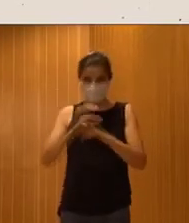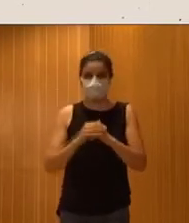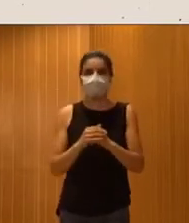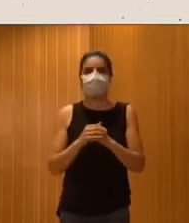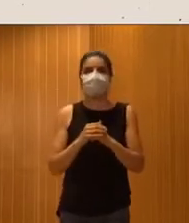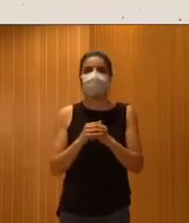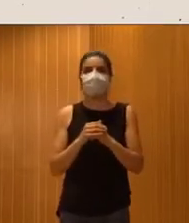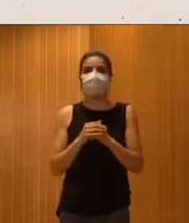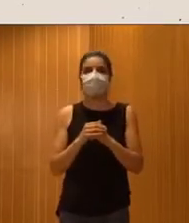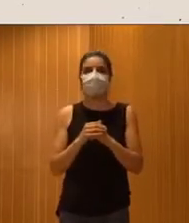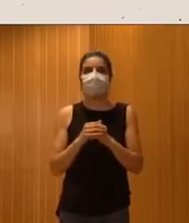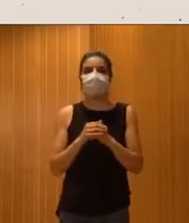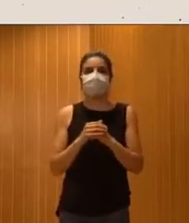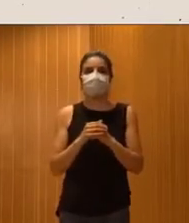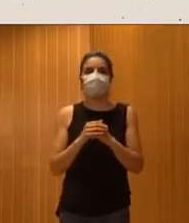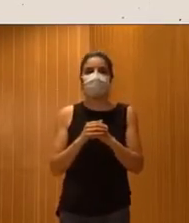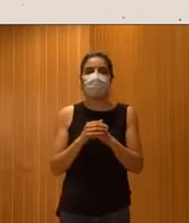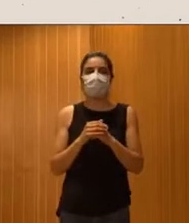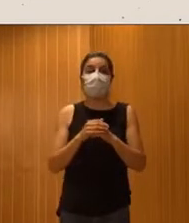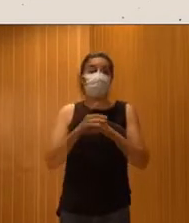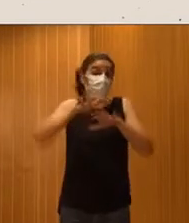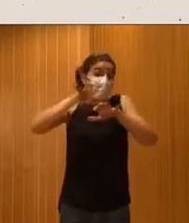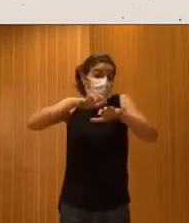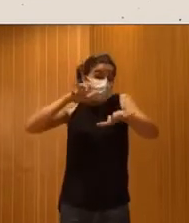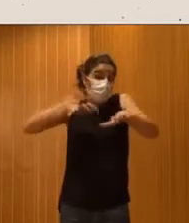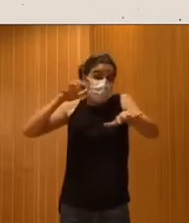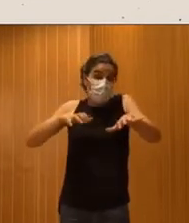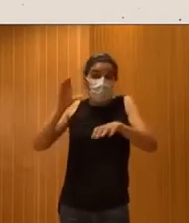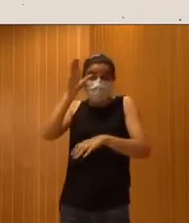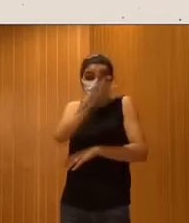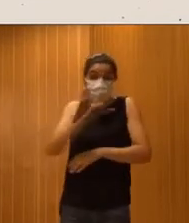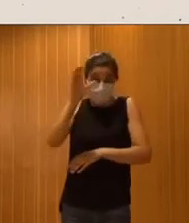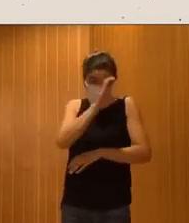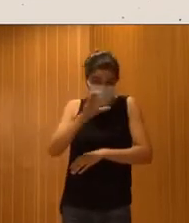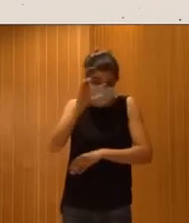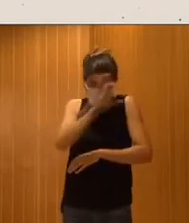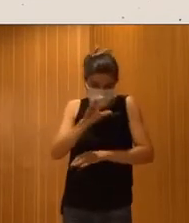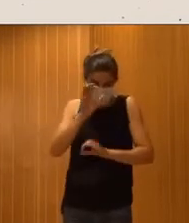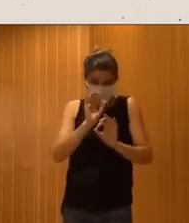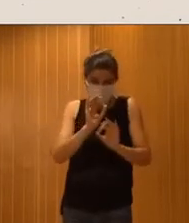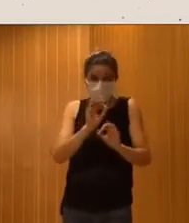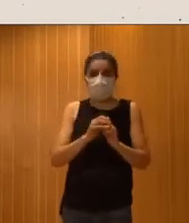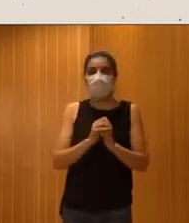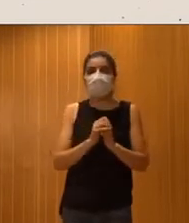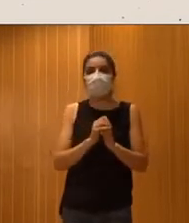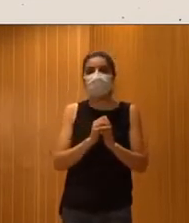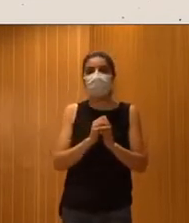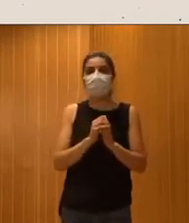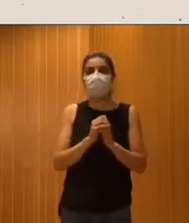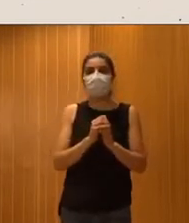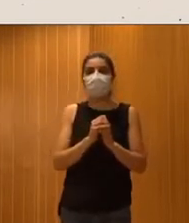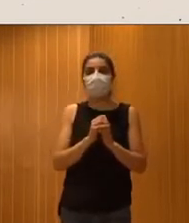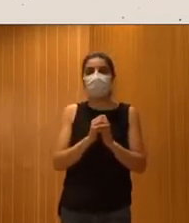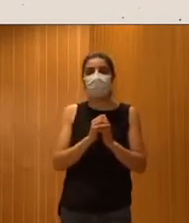guías, la mayoría hechas por sociedades científicas. Y